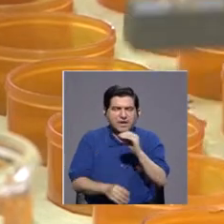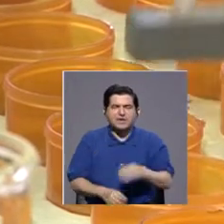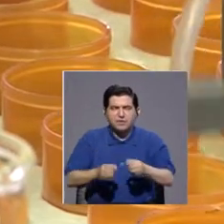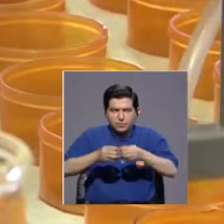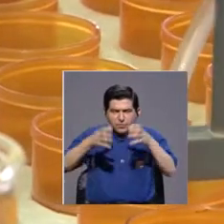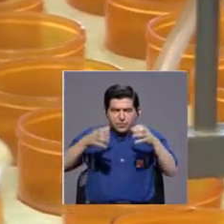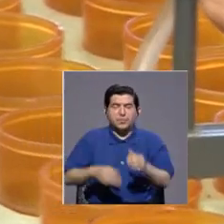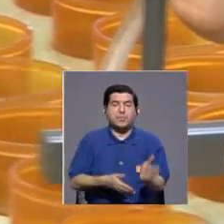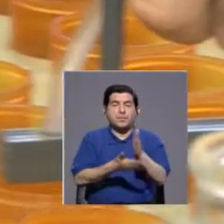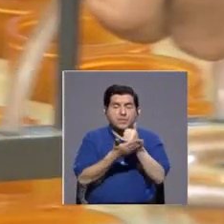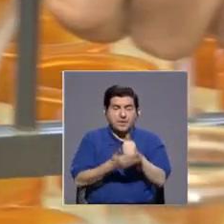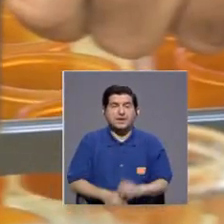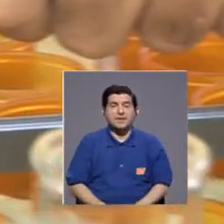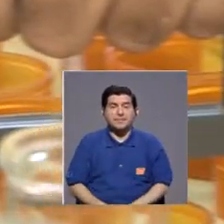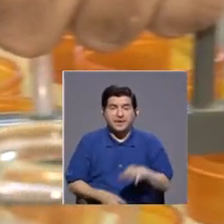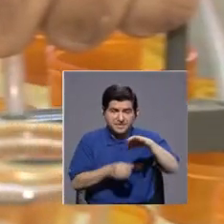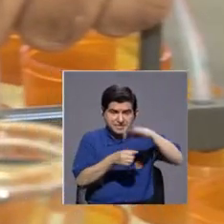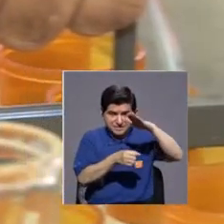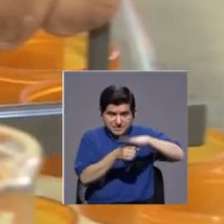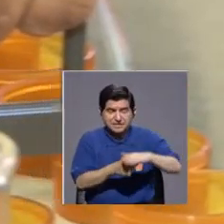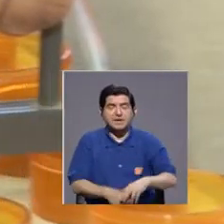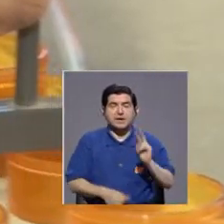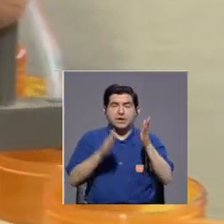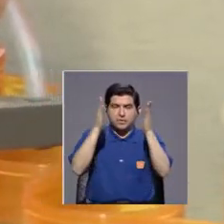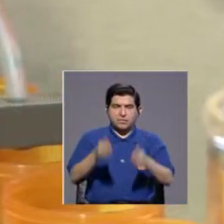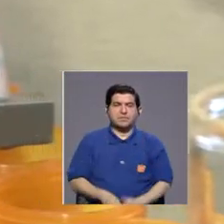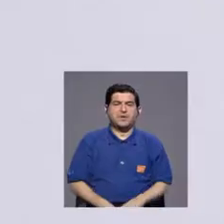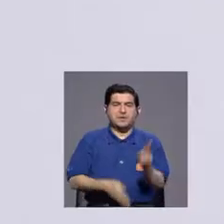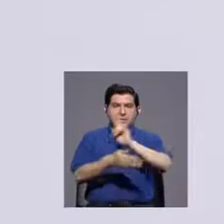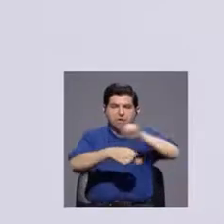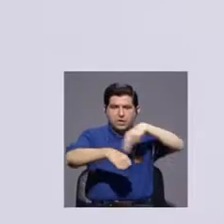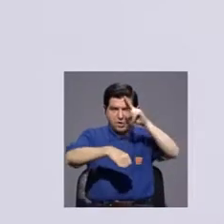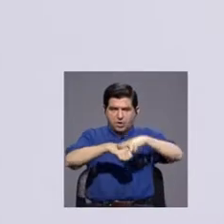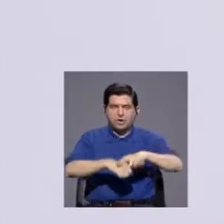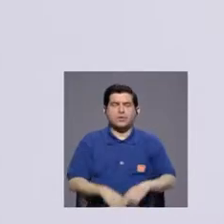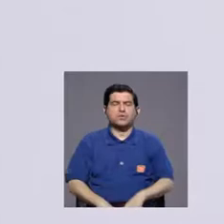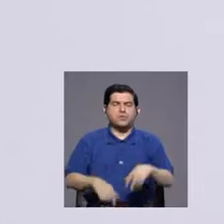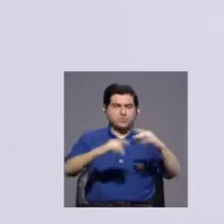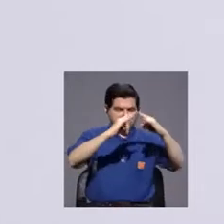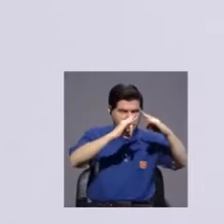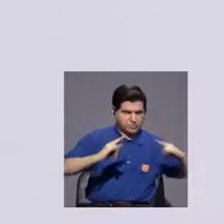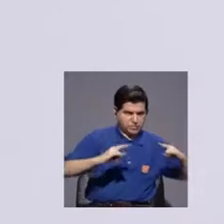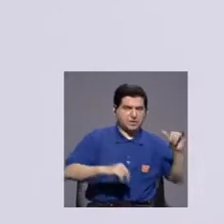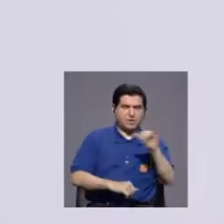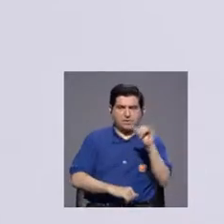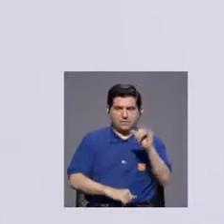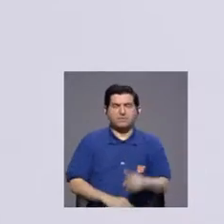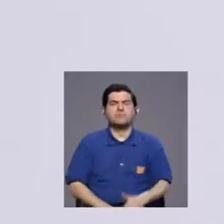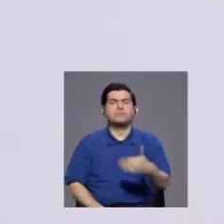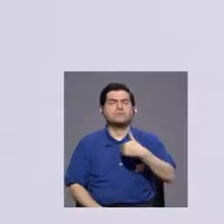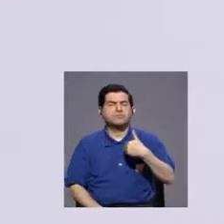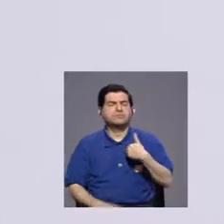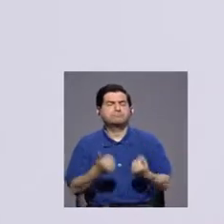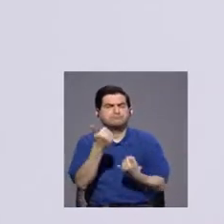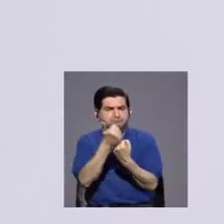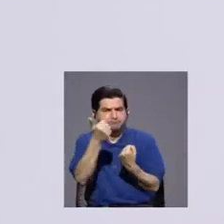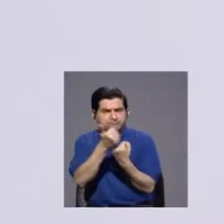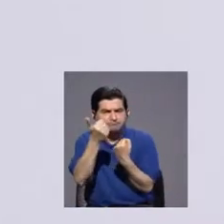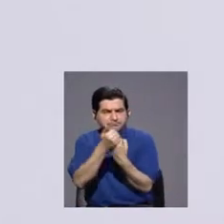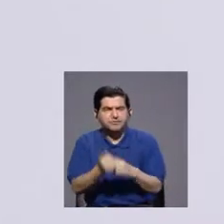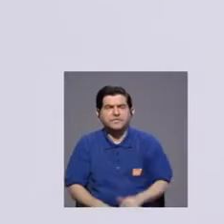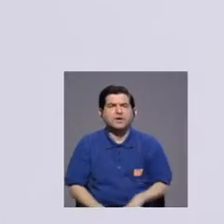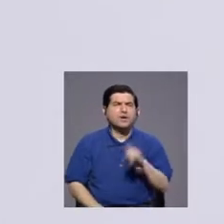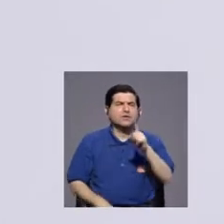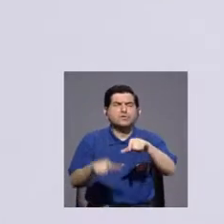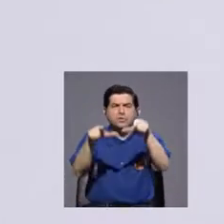semillas lo llevan los colegas en la universidad nacional en sus invernaderos y también tenemos colaboración de una